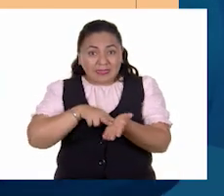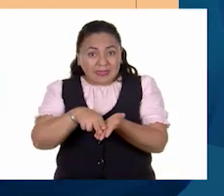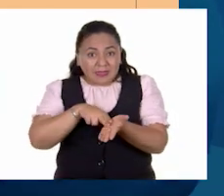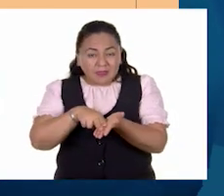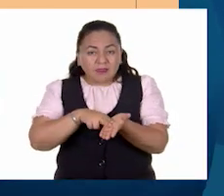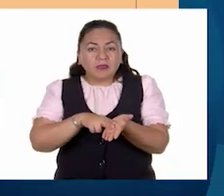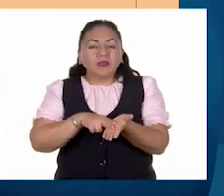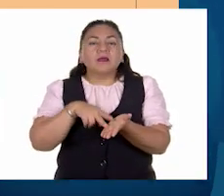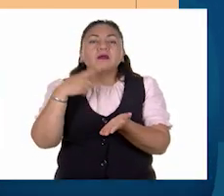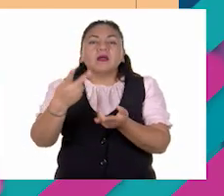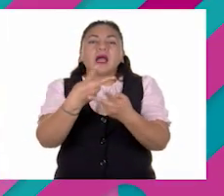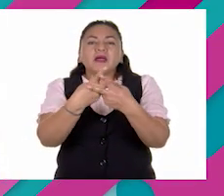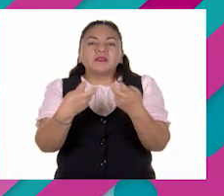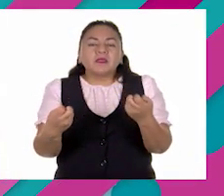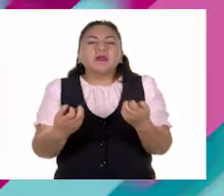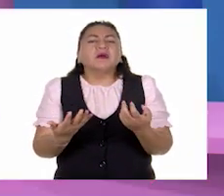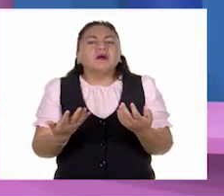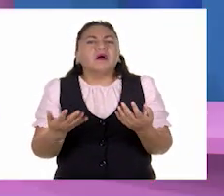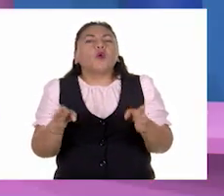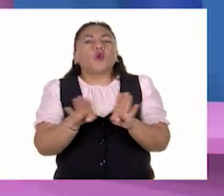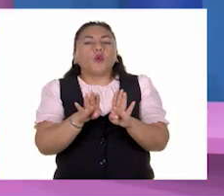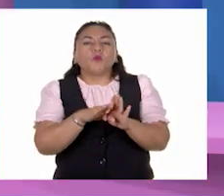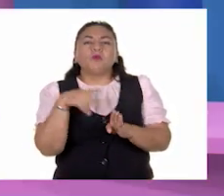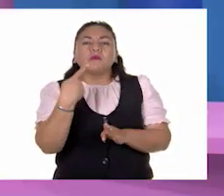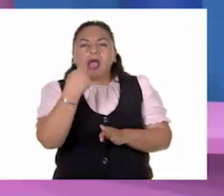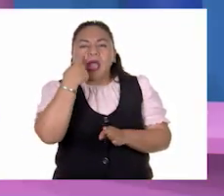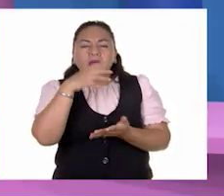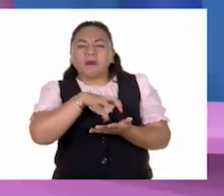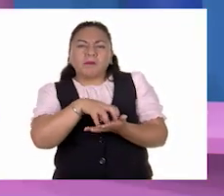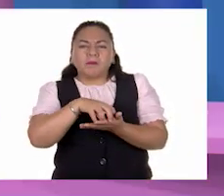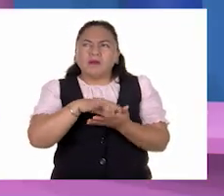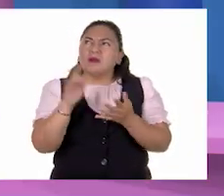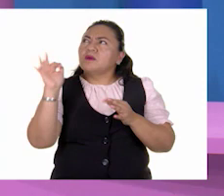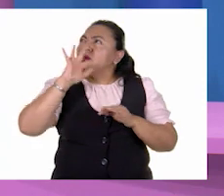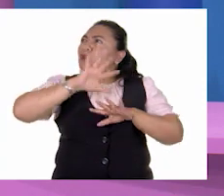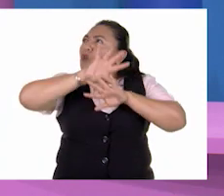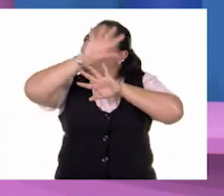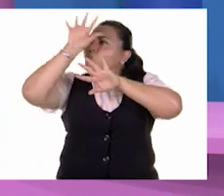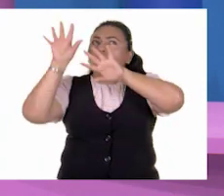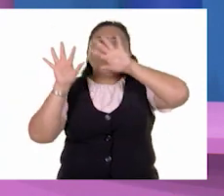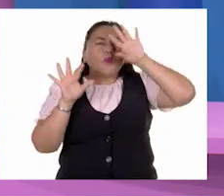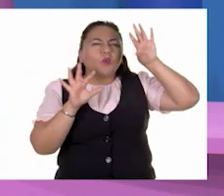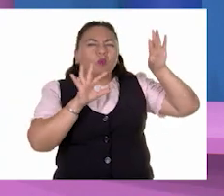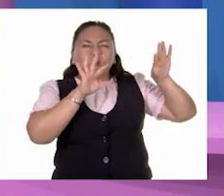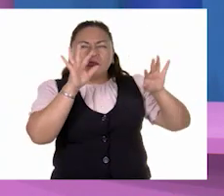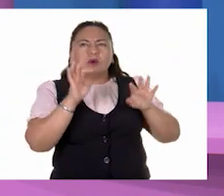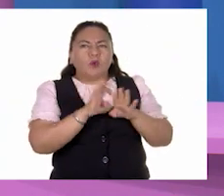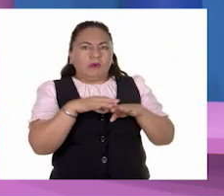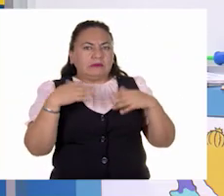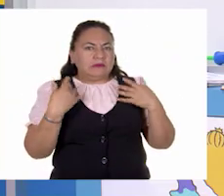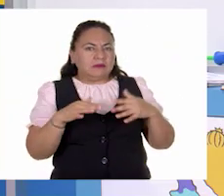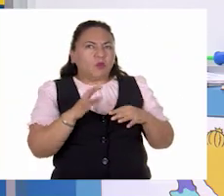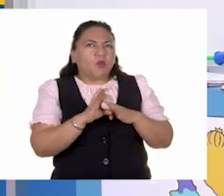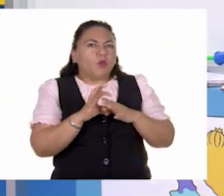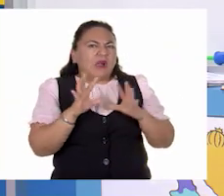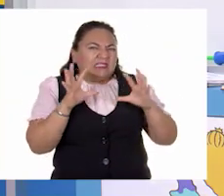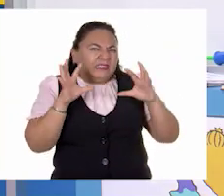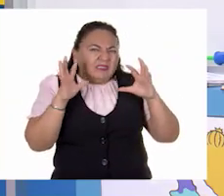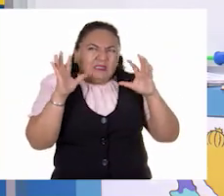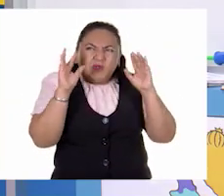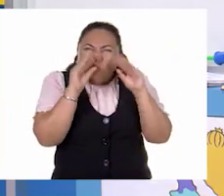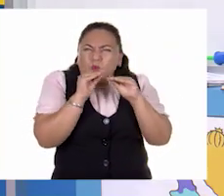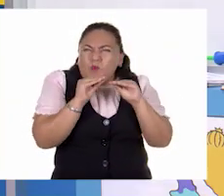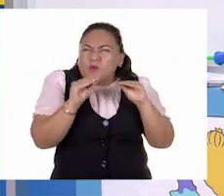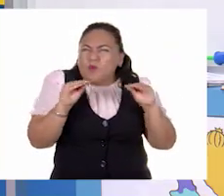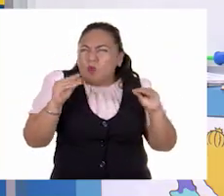nos describe cómo es una cuajada. En este caso, un poco monstruosa, ¿no? Pues imagínense, negra,